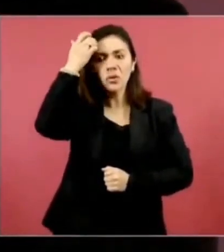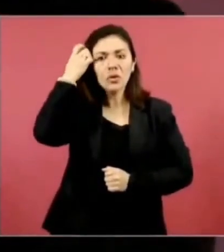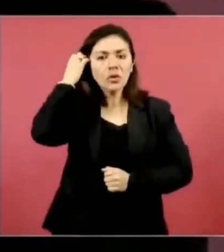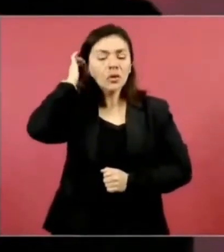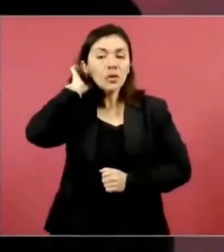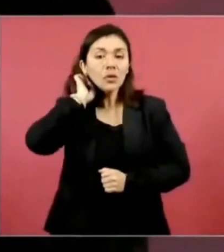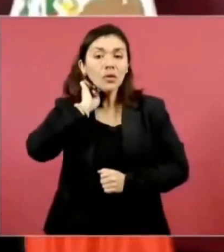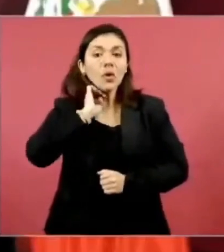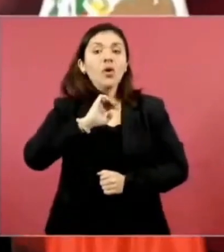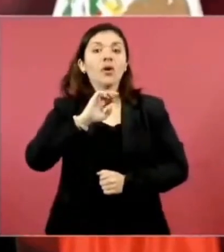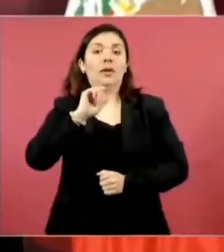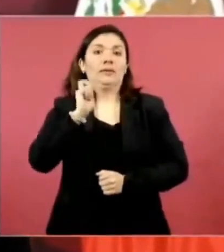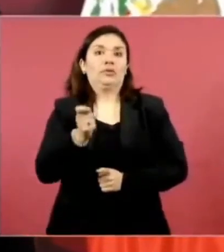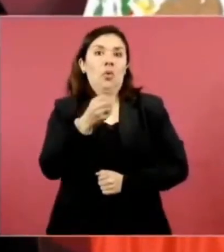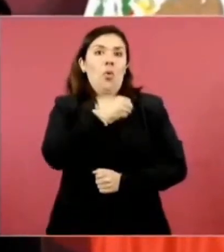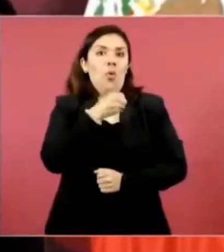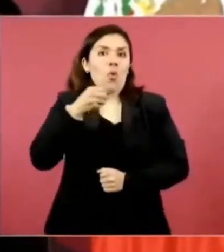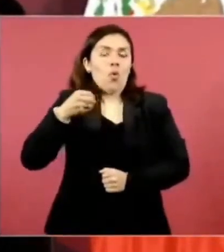la obligación